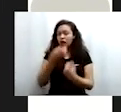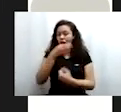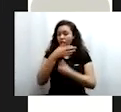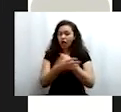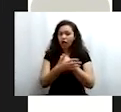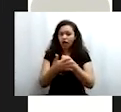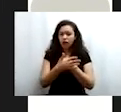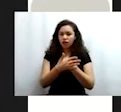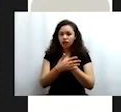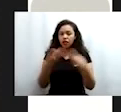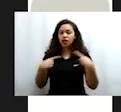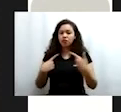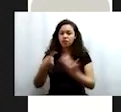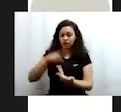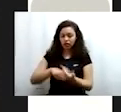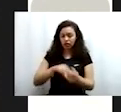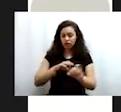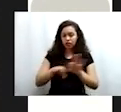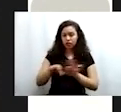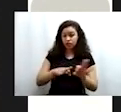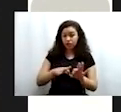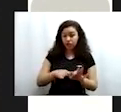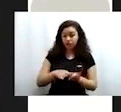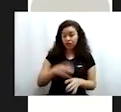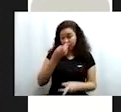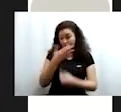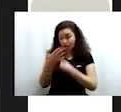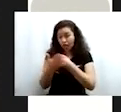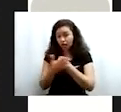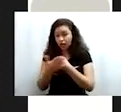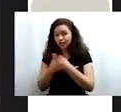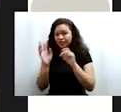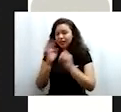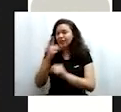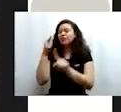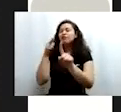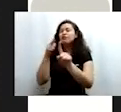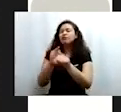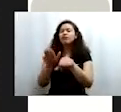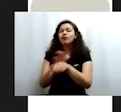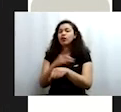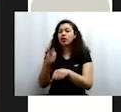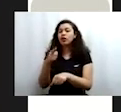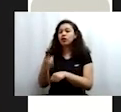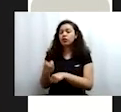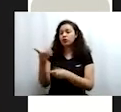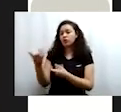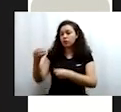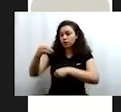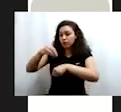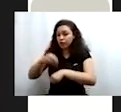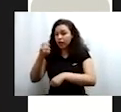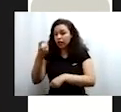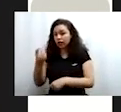tu colaborador cuál es el motivo por el que él se encuentra ahí. Y todos